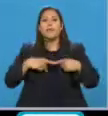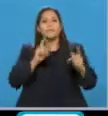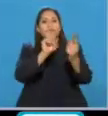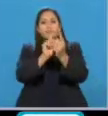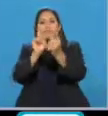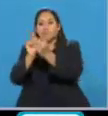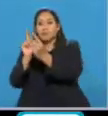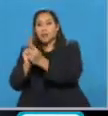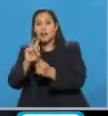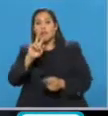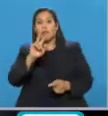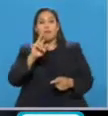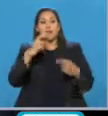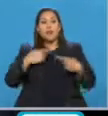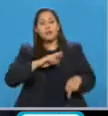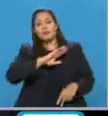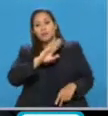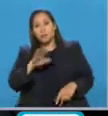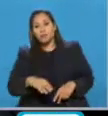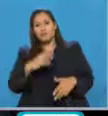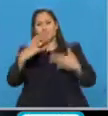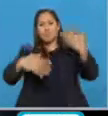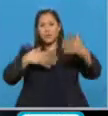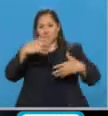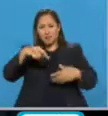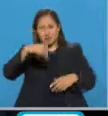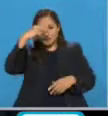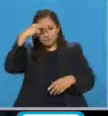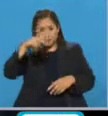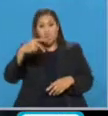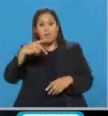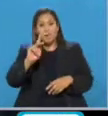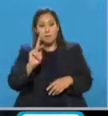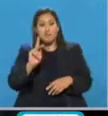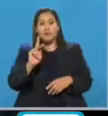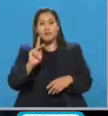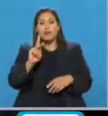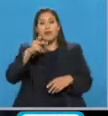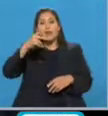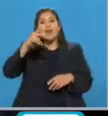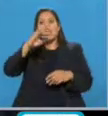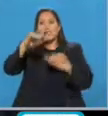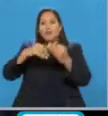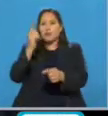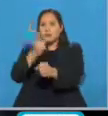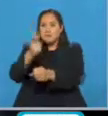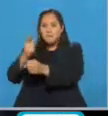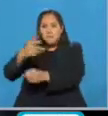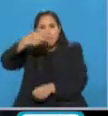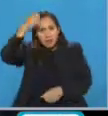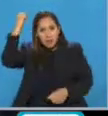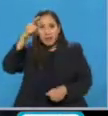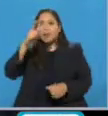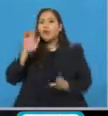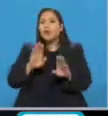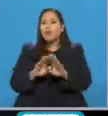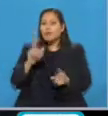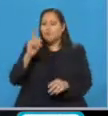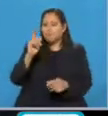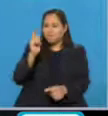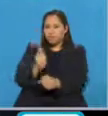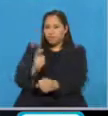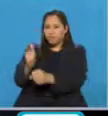Él entrevista a víctimas y a victimarios de la violencia en México, pero a todos los enmascara y a todos los pone en la misma situación, un poco para hacer